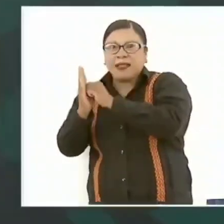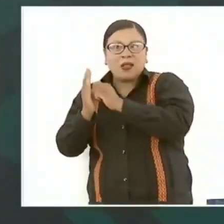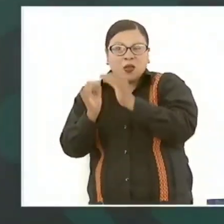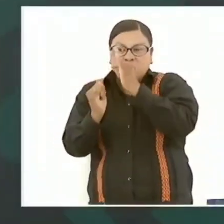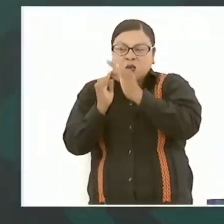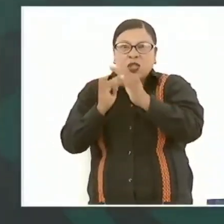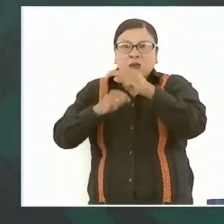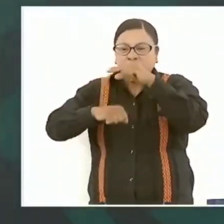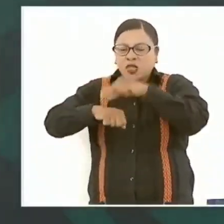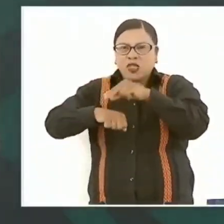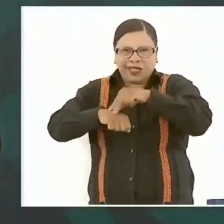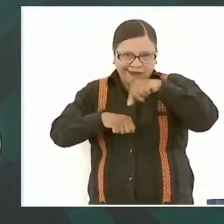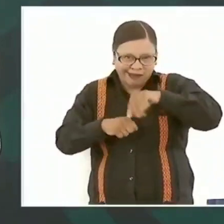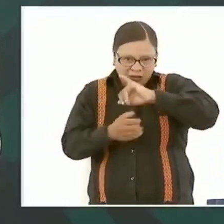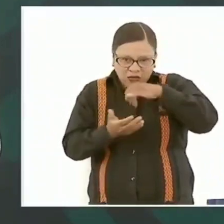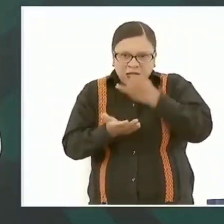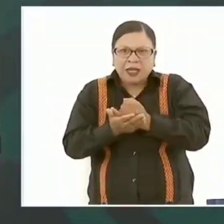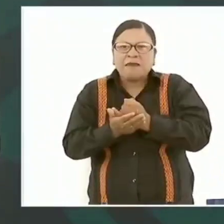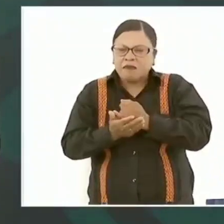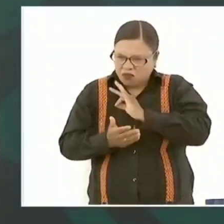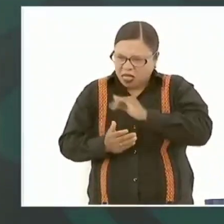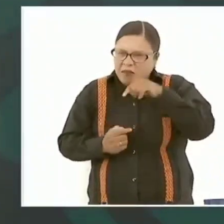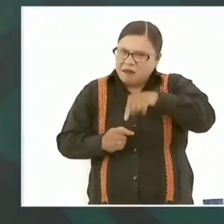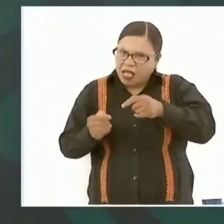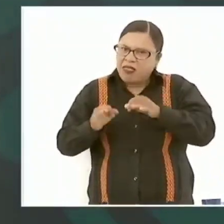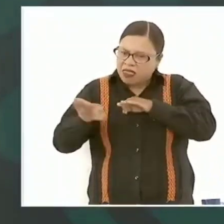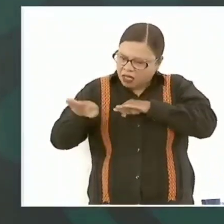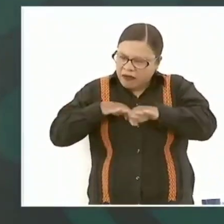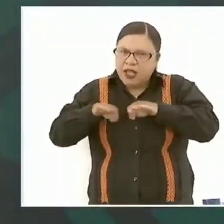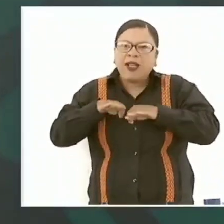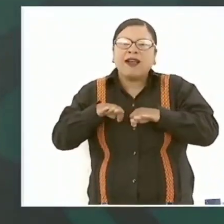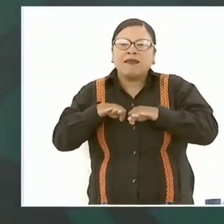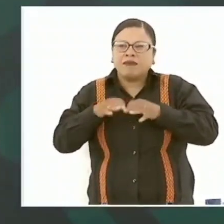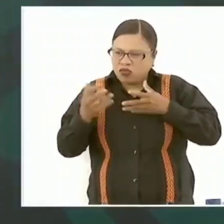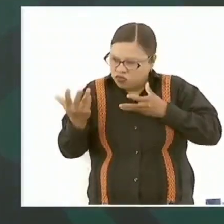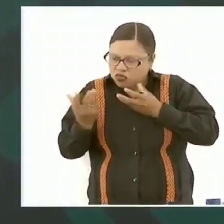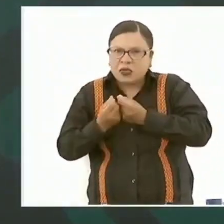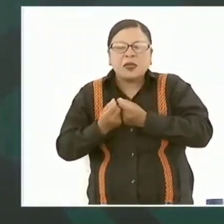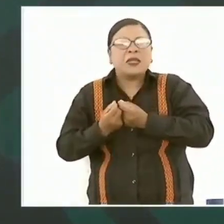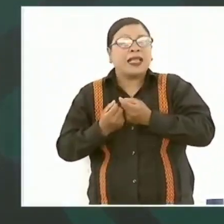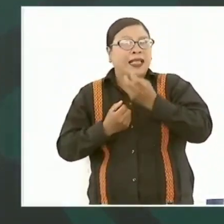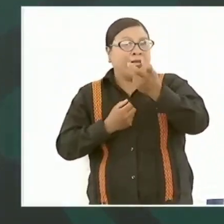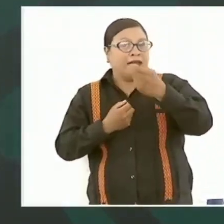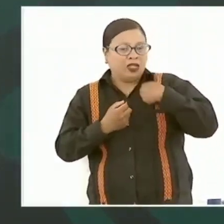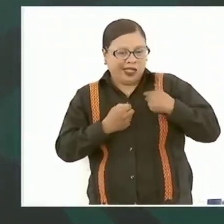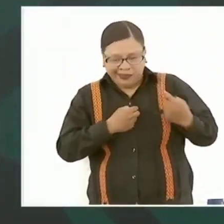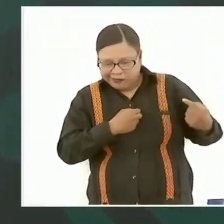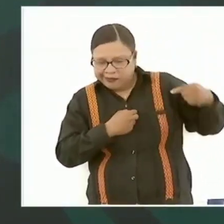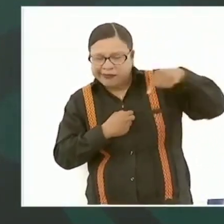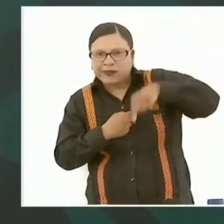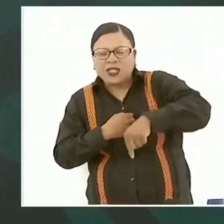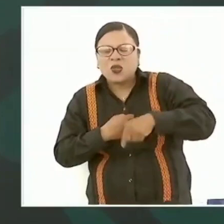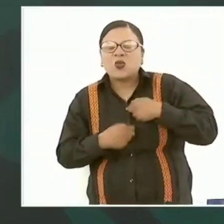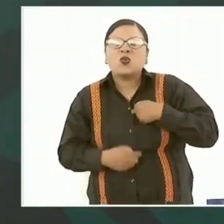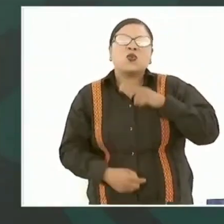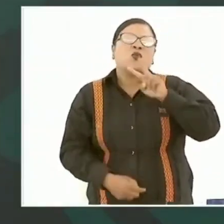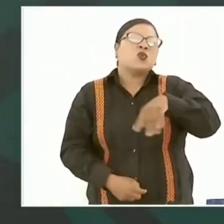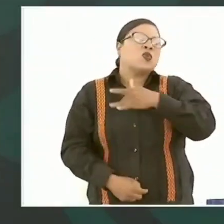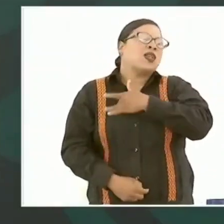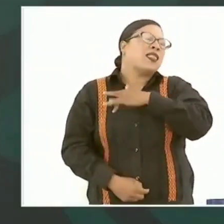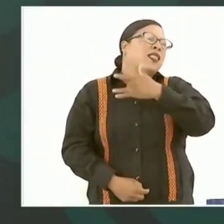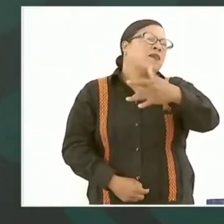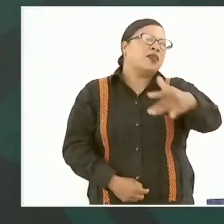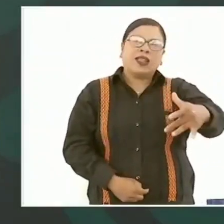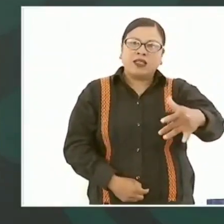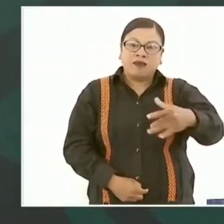juchiteco me ofreció trabajar en su tierra, de las cuales, desde el momento en que llegué a ellas, me enamoré. Por lo que